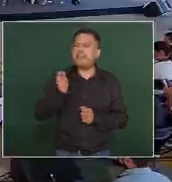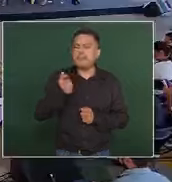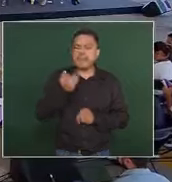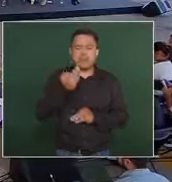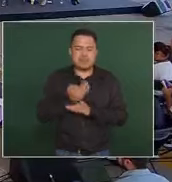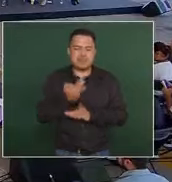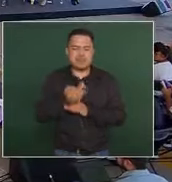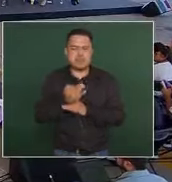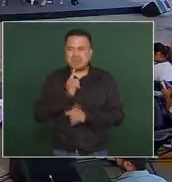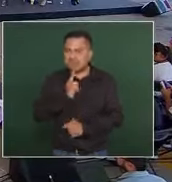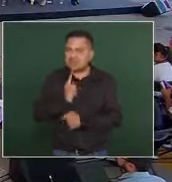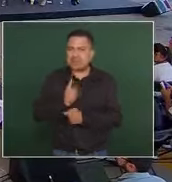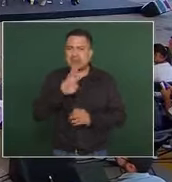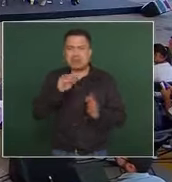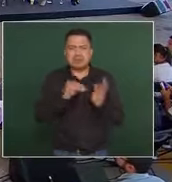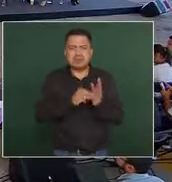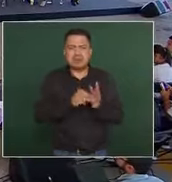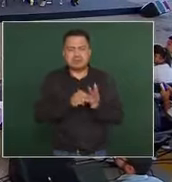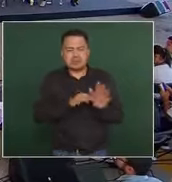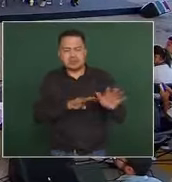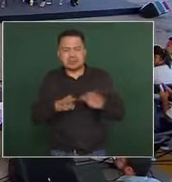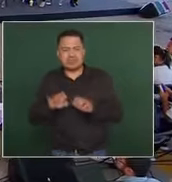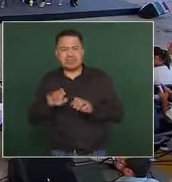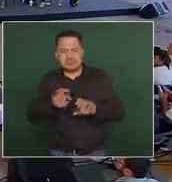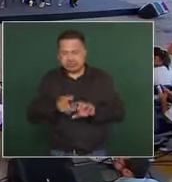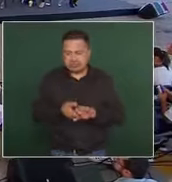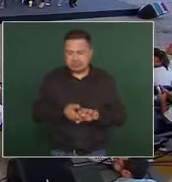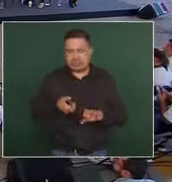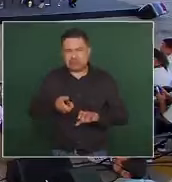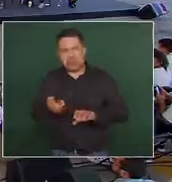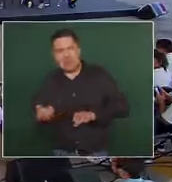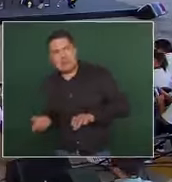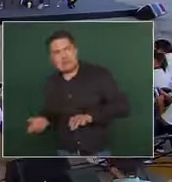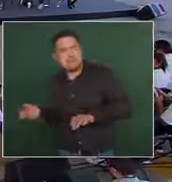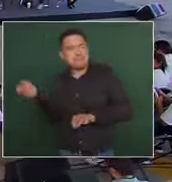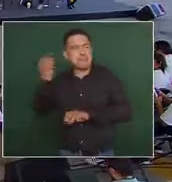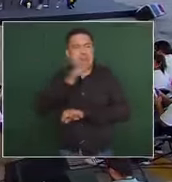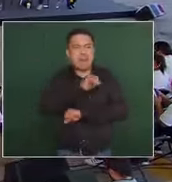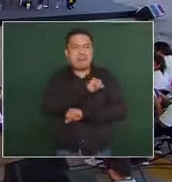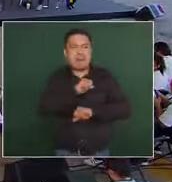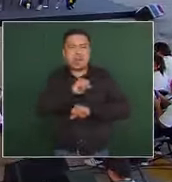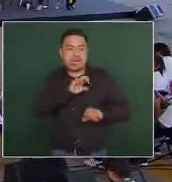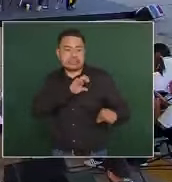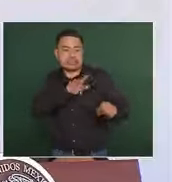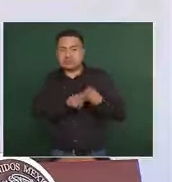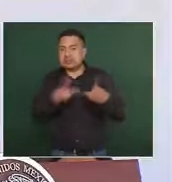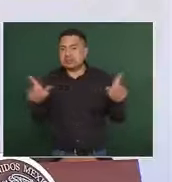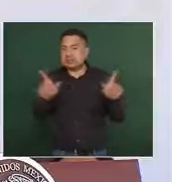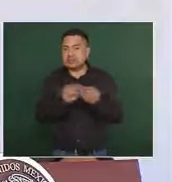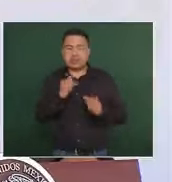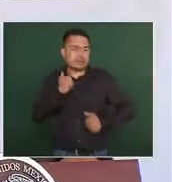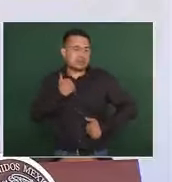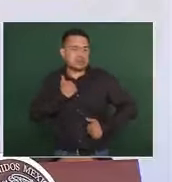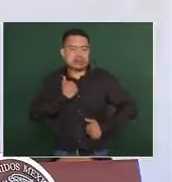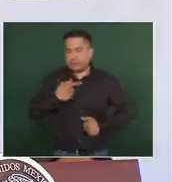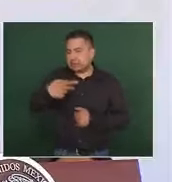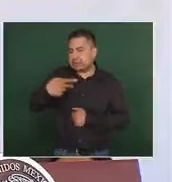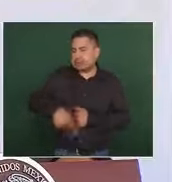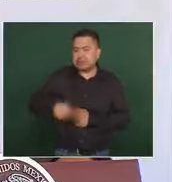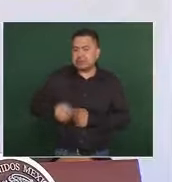Y bueno, 3,193 granadas, que también estas granadas son de uso exclusivo de Fuerzas Armadas,